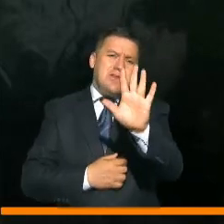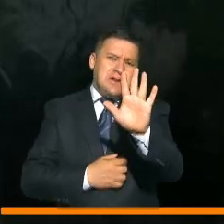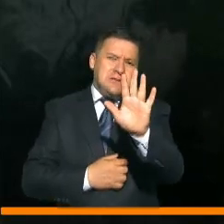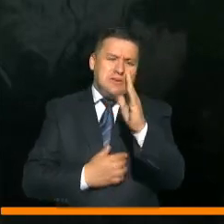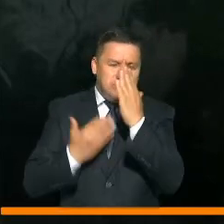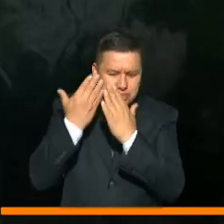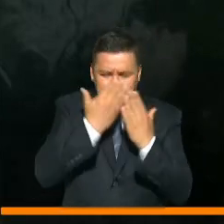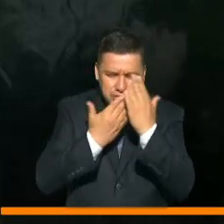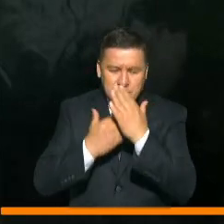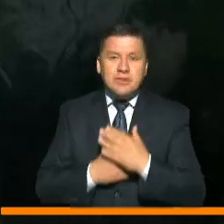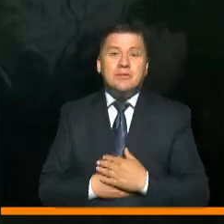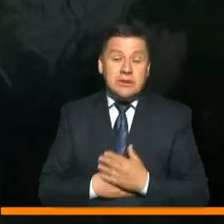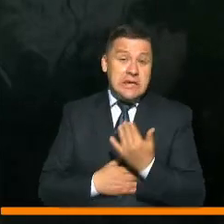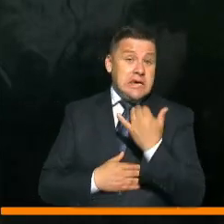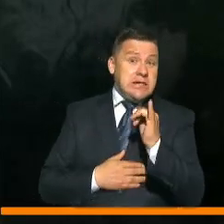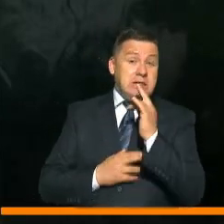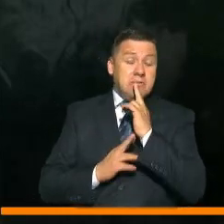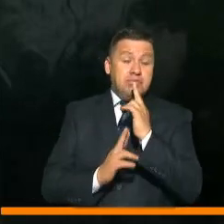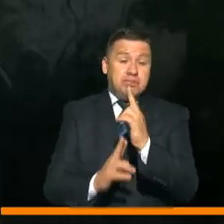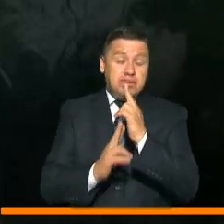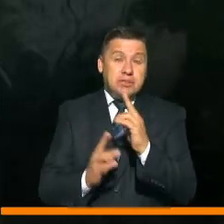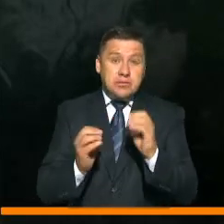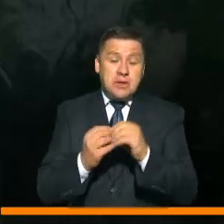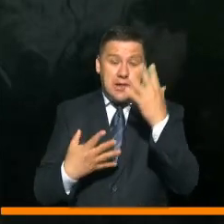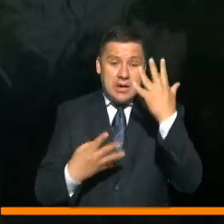62.835 pruebas y se han registrado